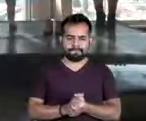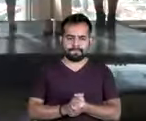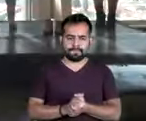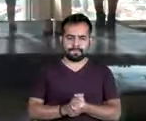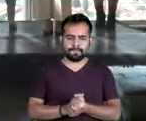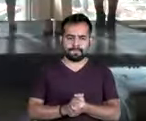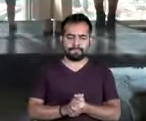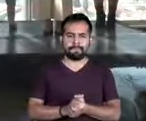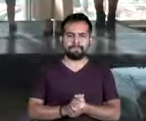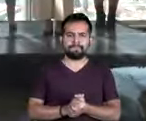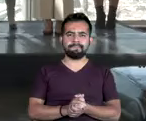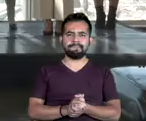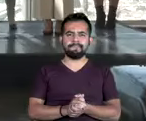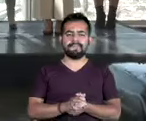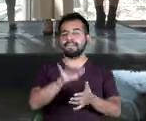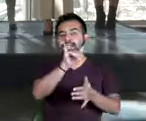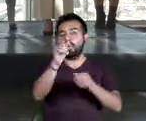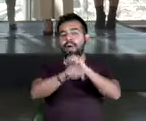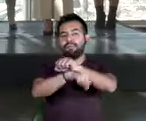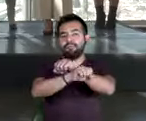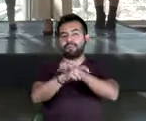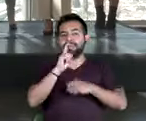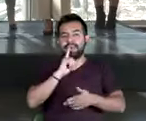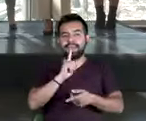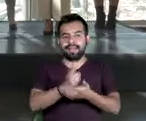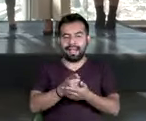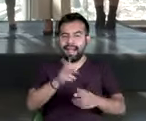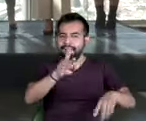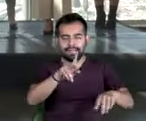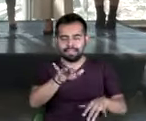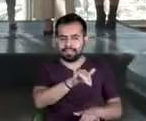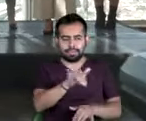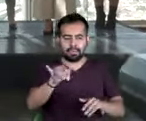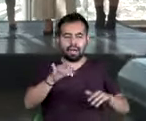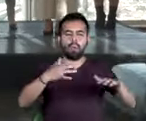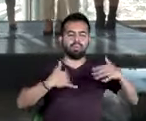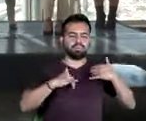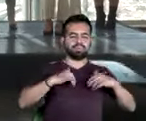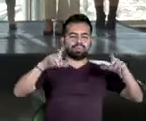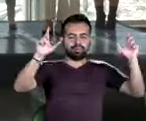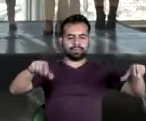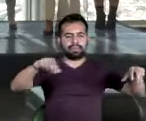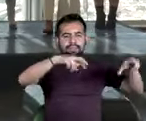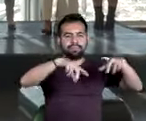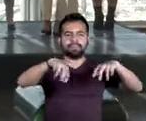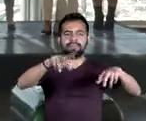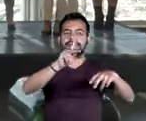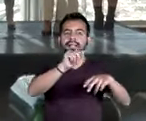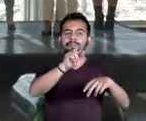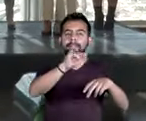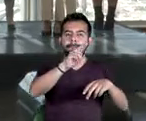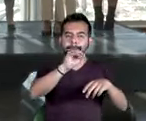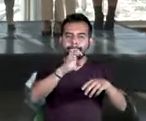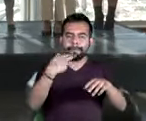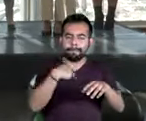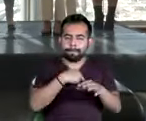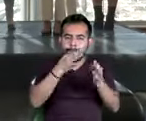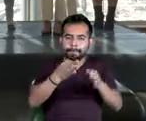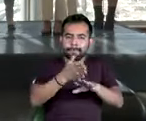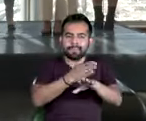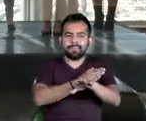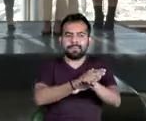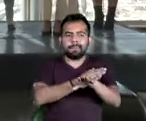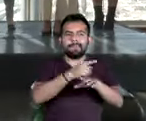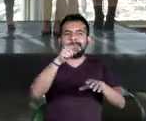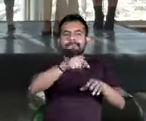Esto es como en el fútbol a veces descolocar, ¿no? Todos diríamos que Karina, y esto es lo que empezamos a trabajar, esté al frente de